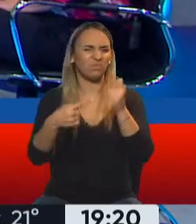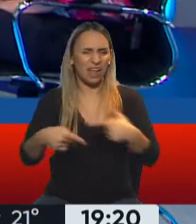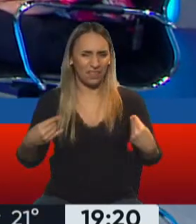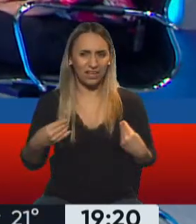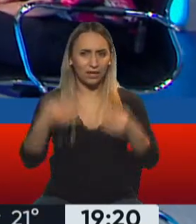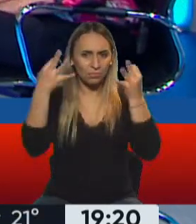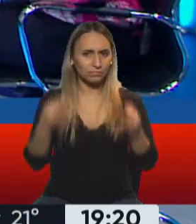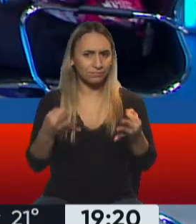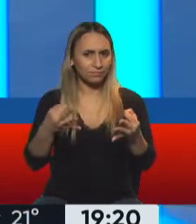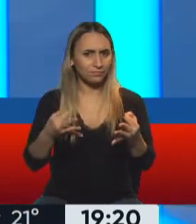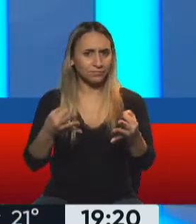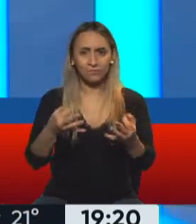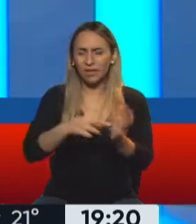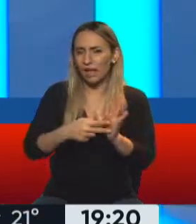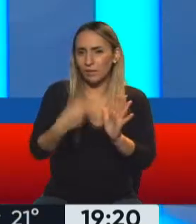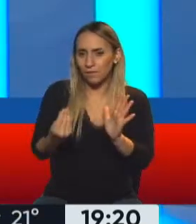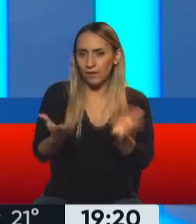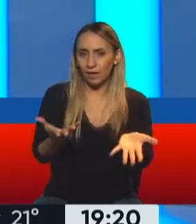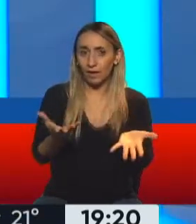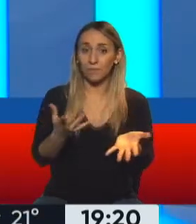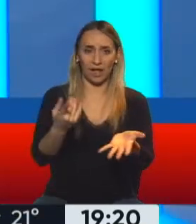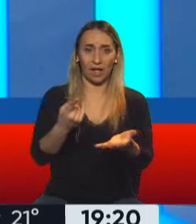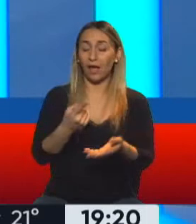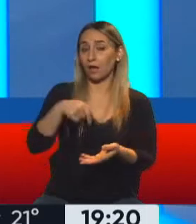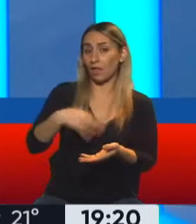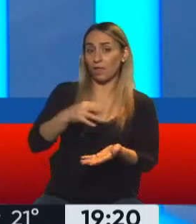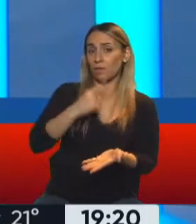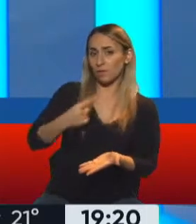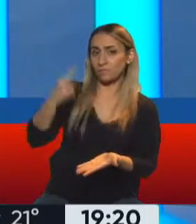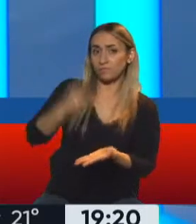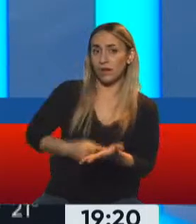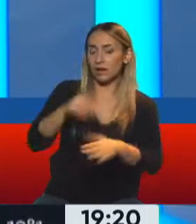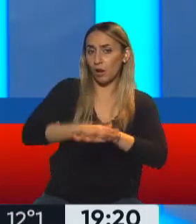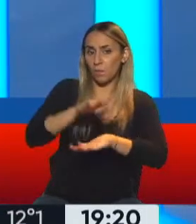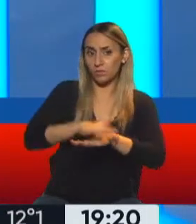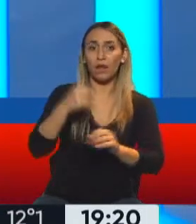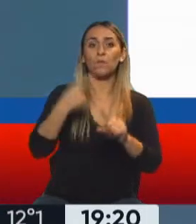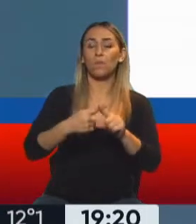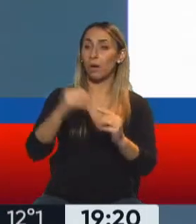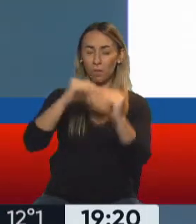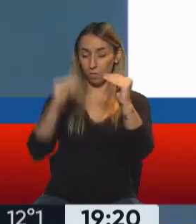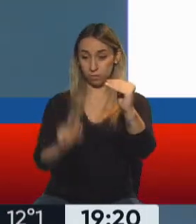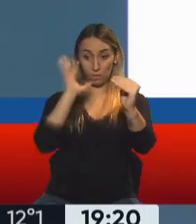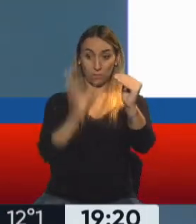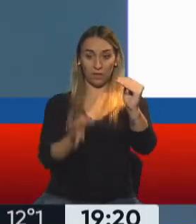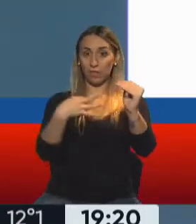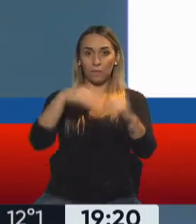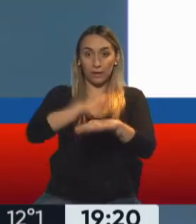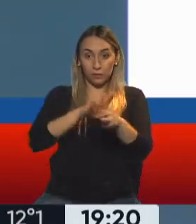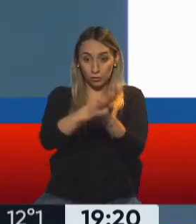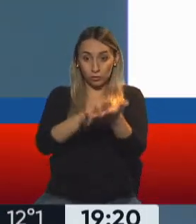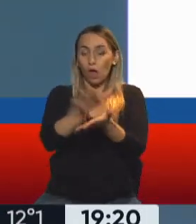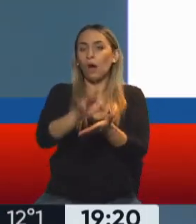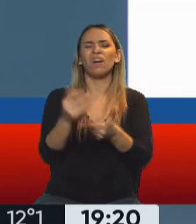refiere concretamente? ¿A que tome las riendas ahora de una desigualdad que quedó manifiesta o que lo deje para más adelante? No, le está diciendo, mira,